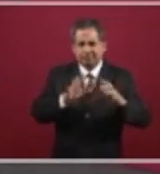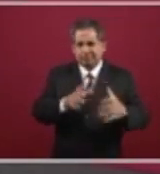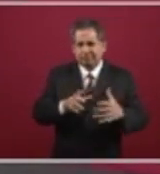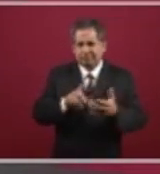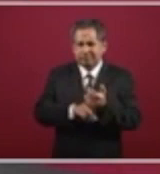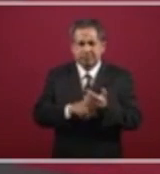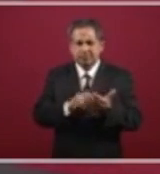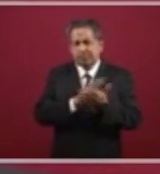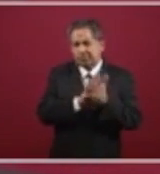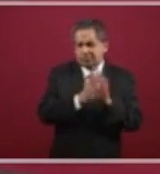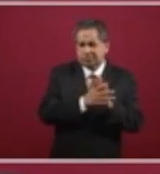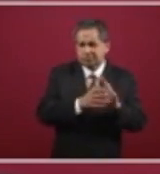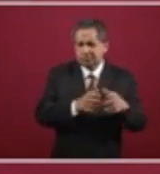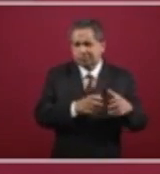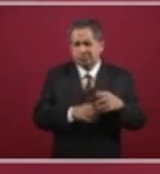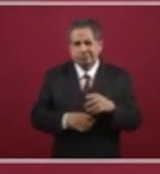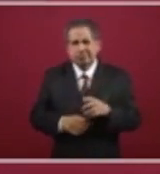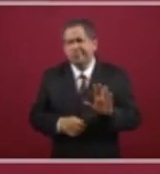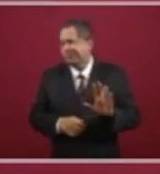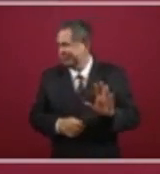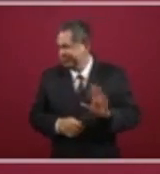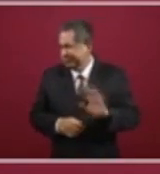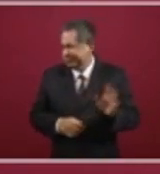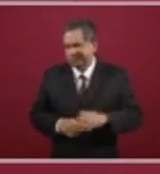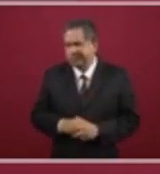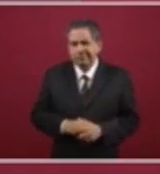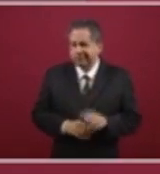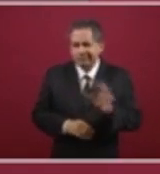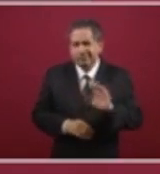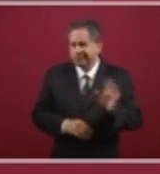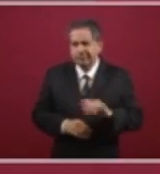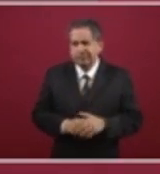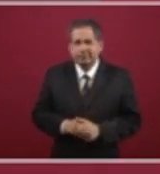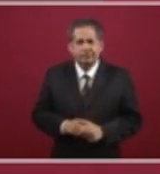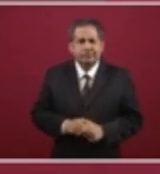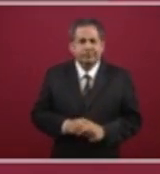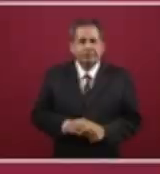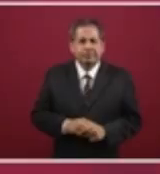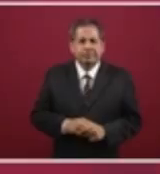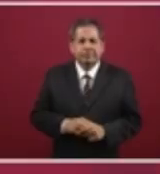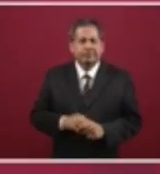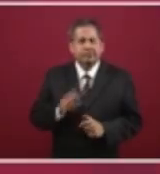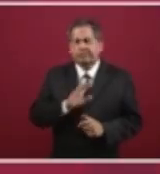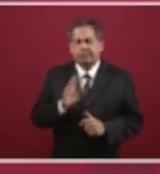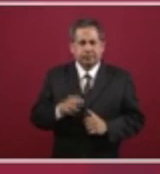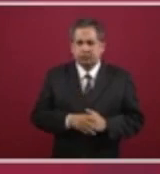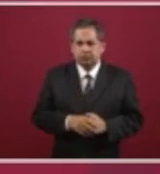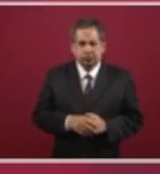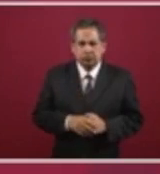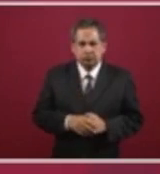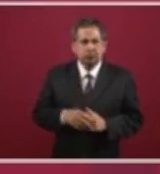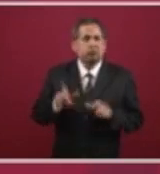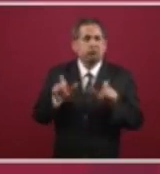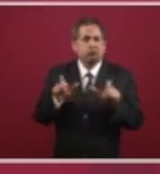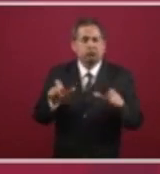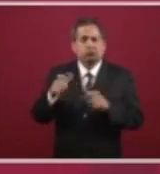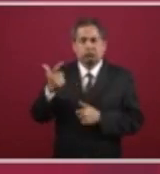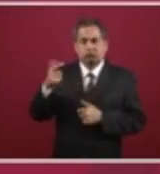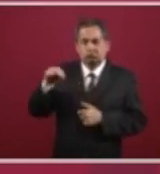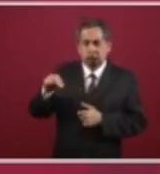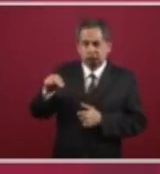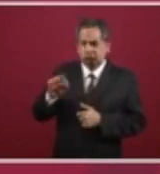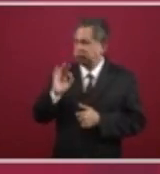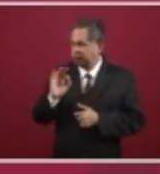los grupos delincuenciales? No, es que están haciendo su papel,